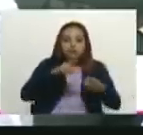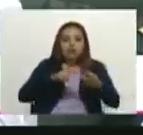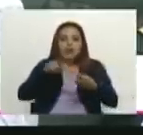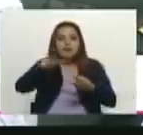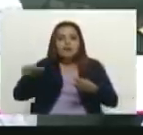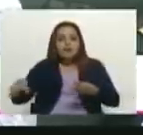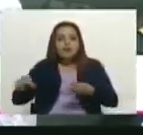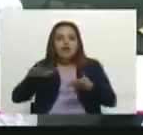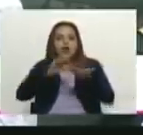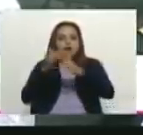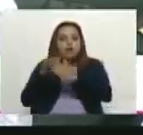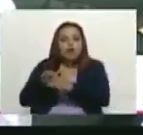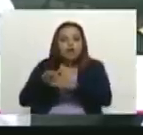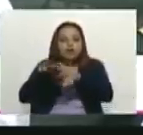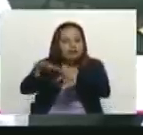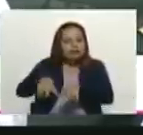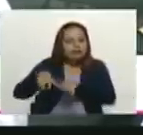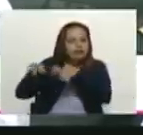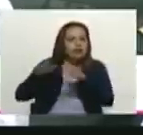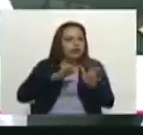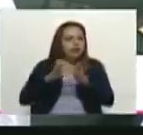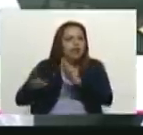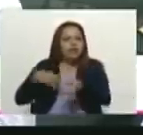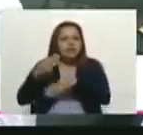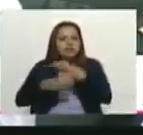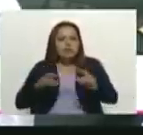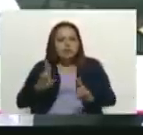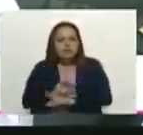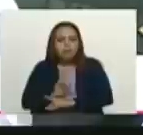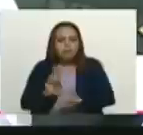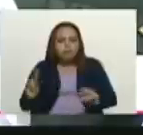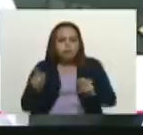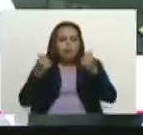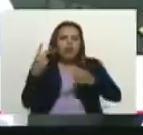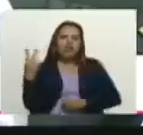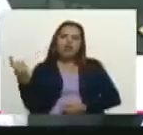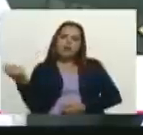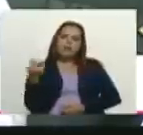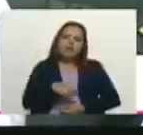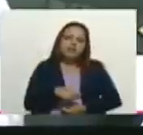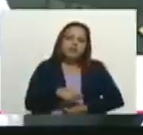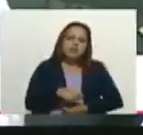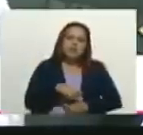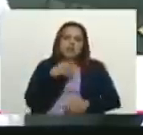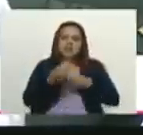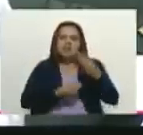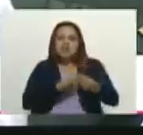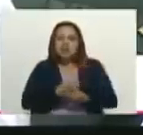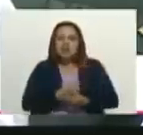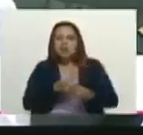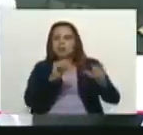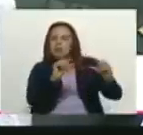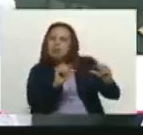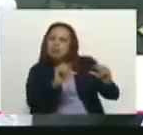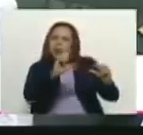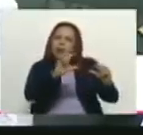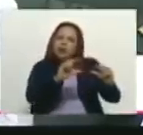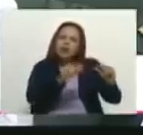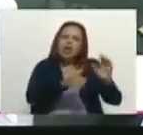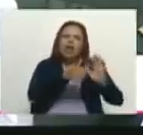y la comunidad organizada. Y lo hicimos en tiempo récord, en 2 meses, presidente, y gastamos un poquito